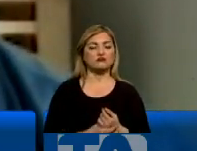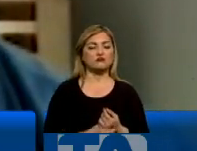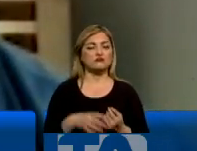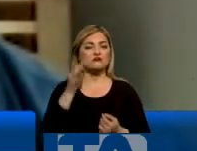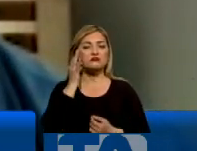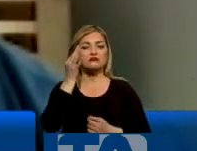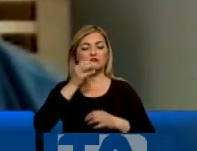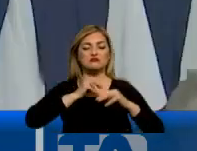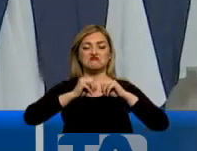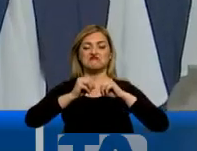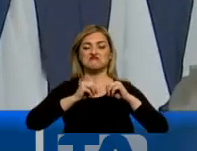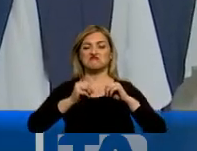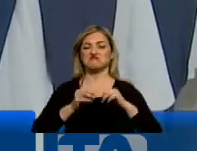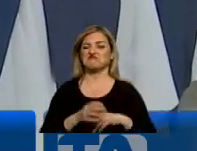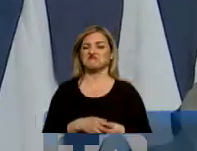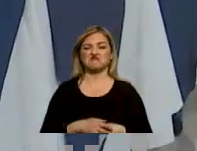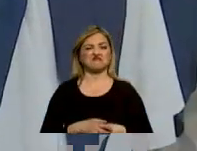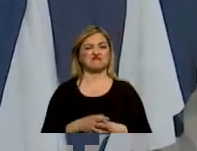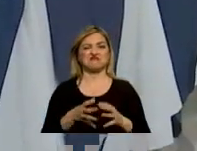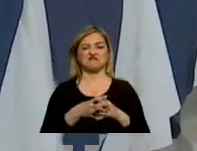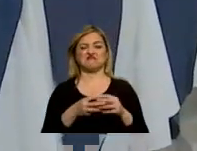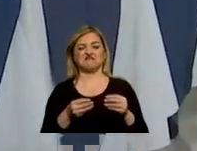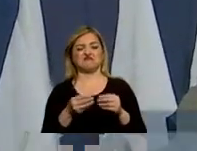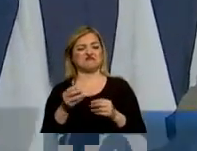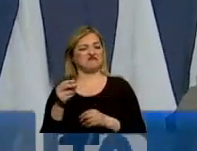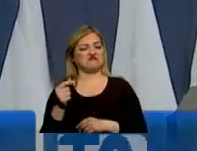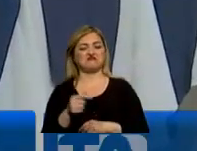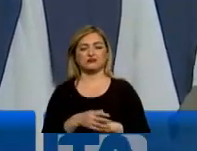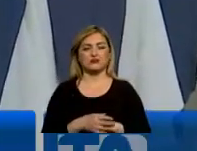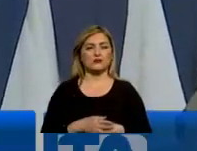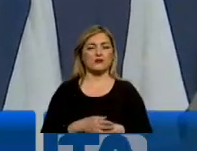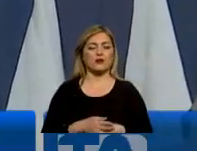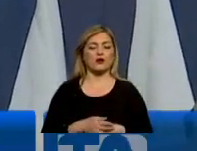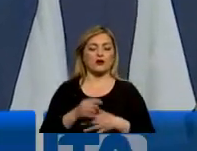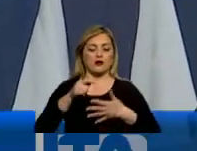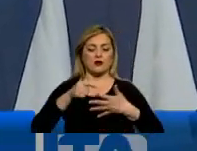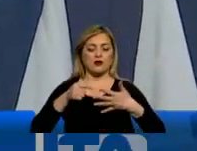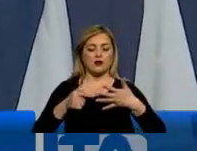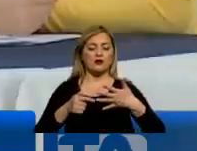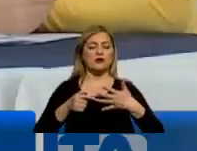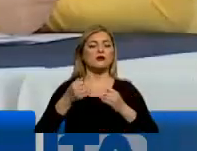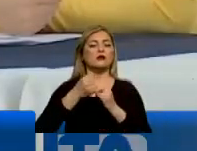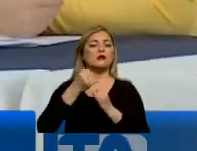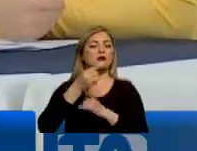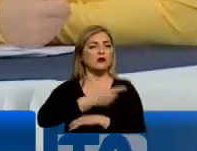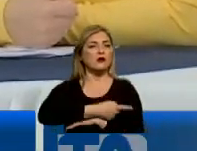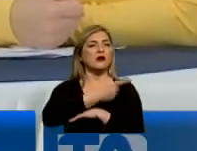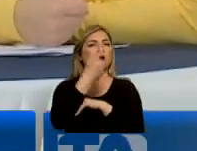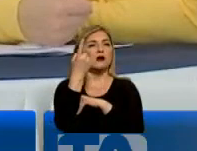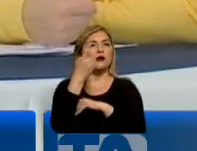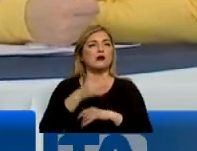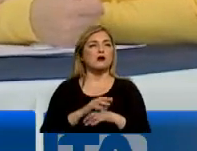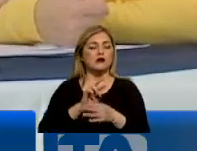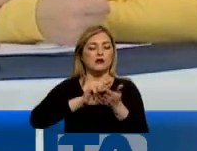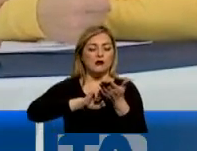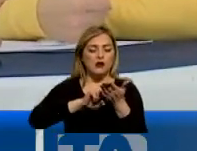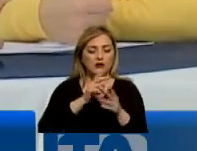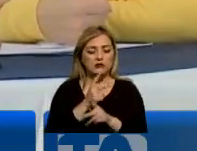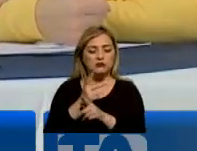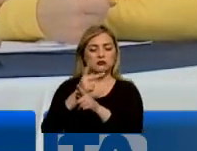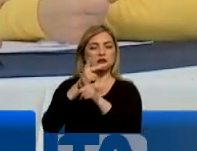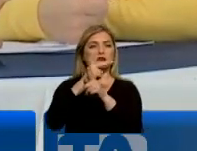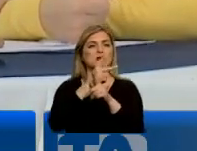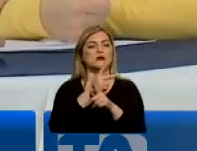futuro inmediato del metro. Las señales negativas a las que se refiere Páez se intensificaron los últimos días, con reuniones de consejo